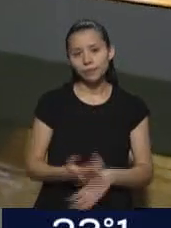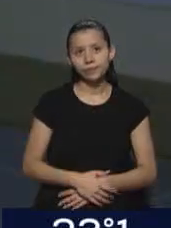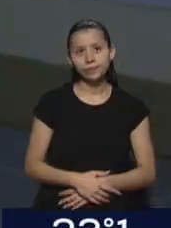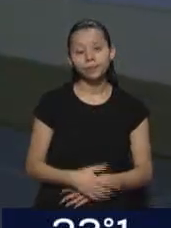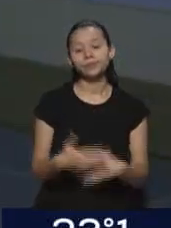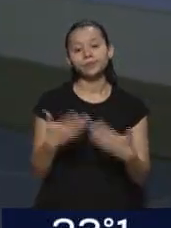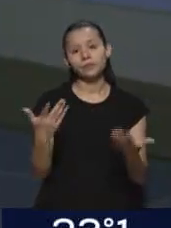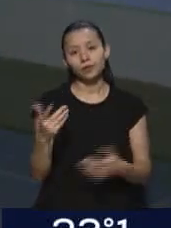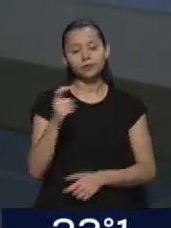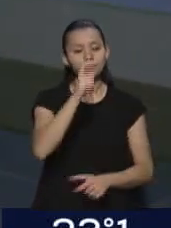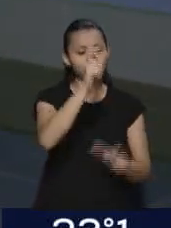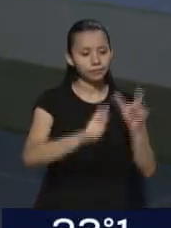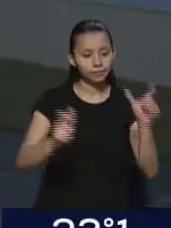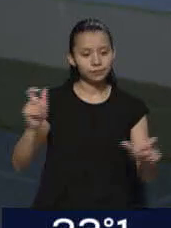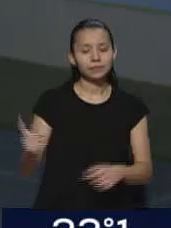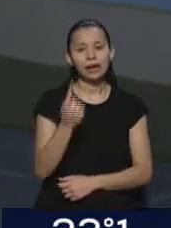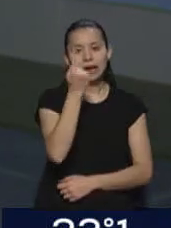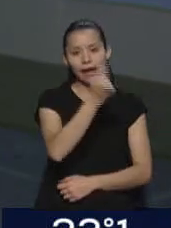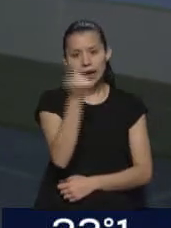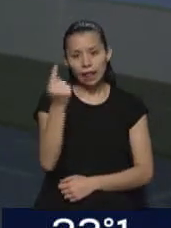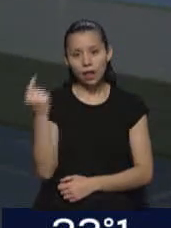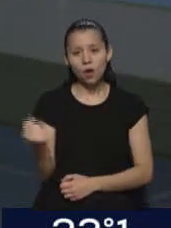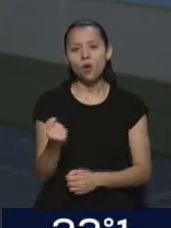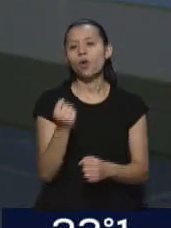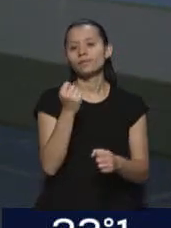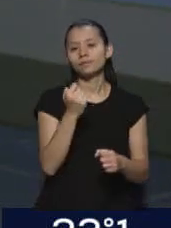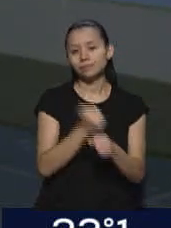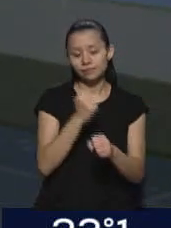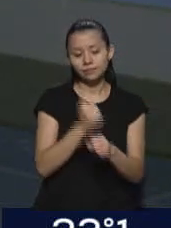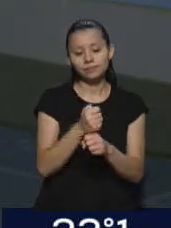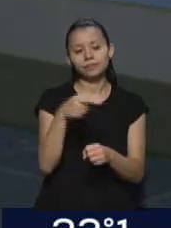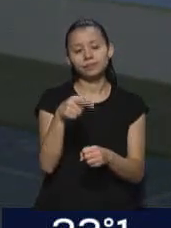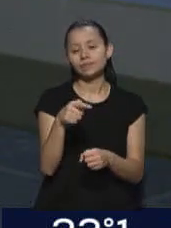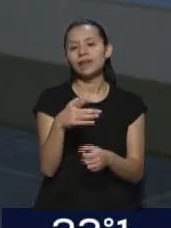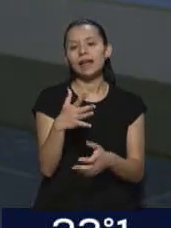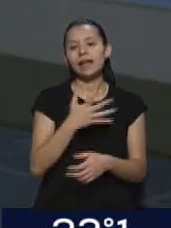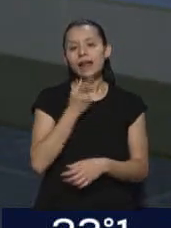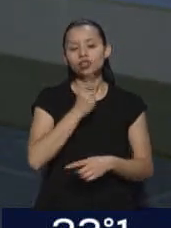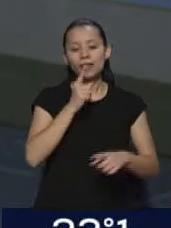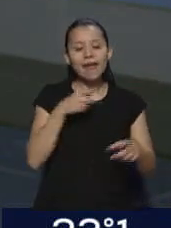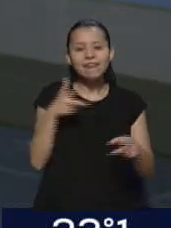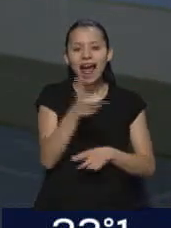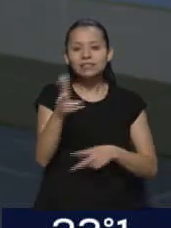los chicos y a las chicas, a los muchachos y muchachas de la dirección de tránsito que están tratando de ordenar, ¿no? Sí.